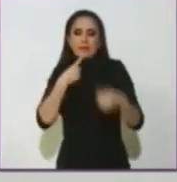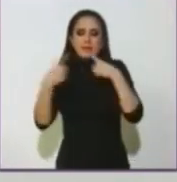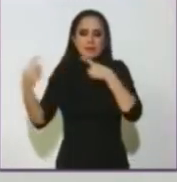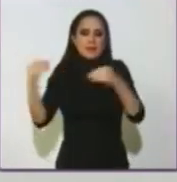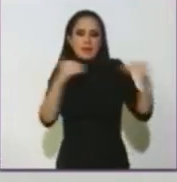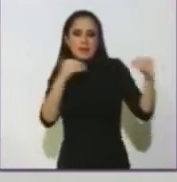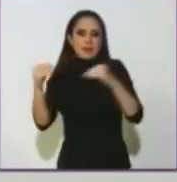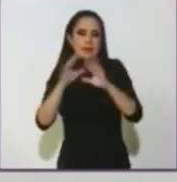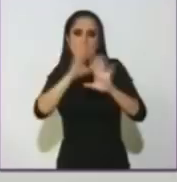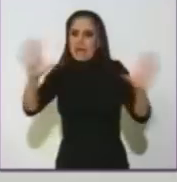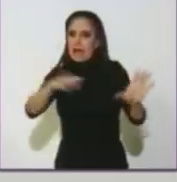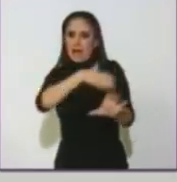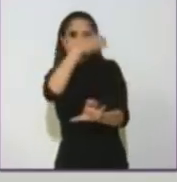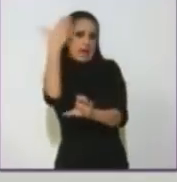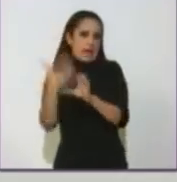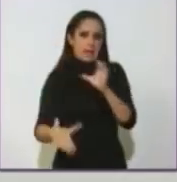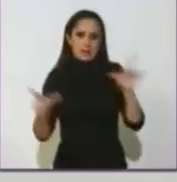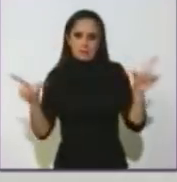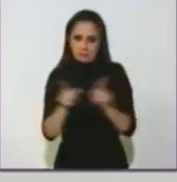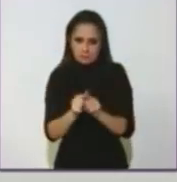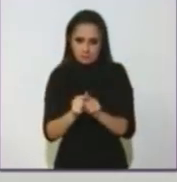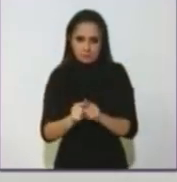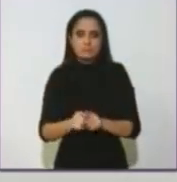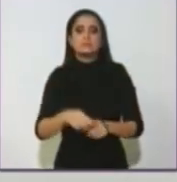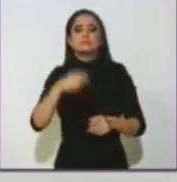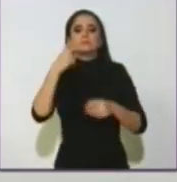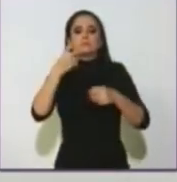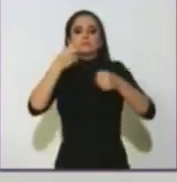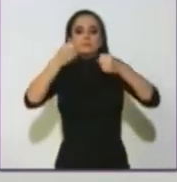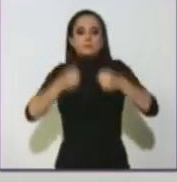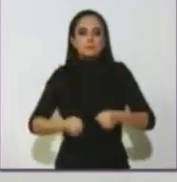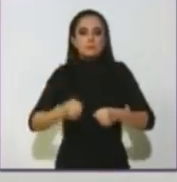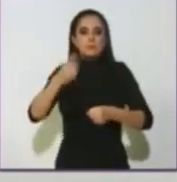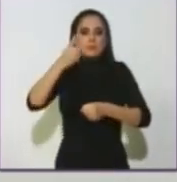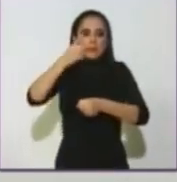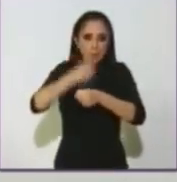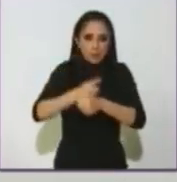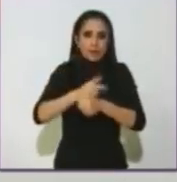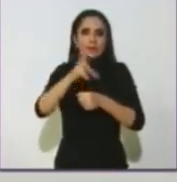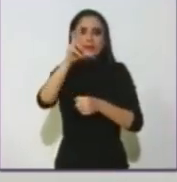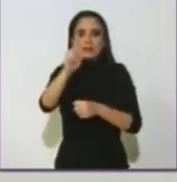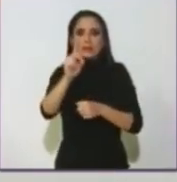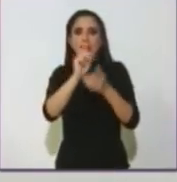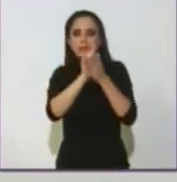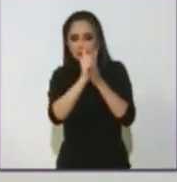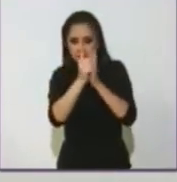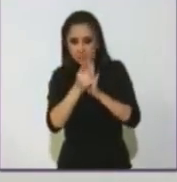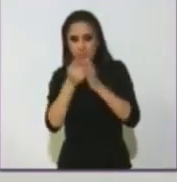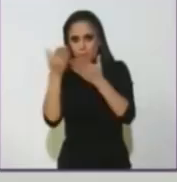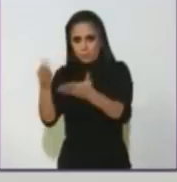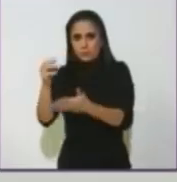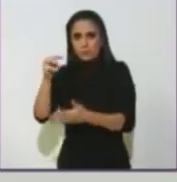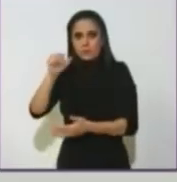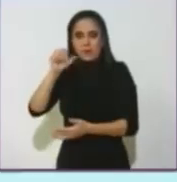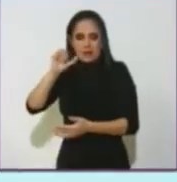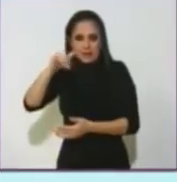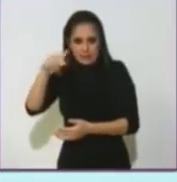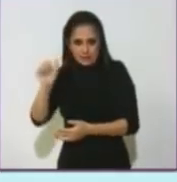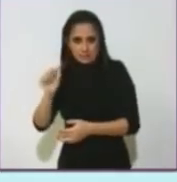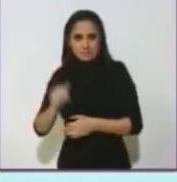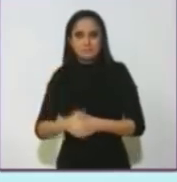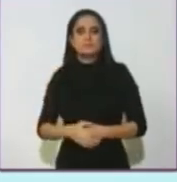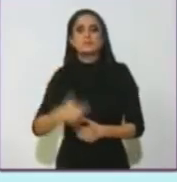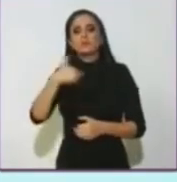esto está sorteado y el sorteo con lo que en el caso de seguridad de justicia conclusiones 30 segundos marianna 30 segundos yo quiero